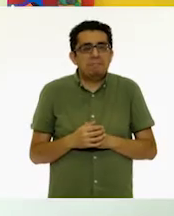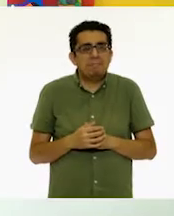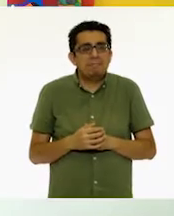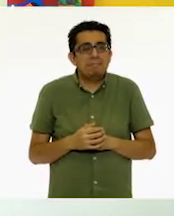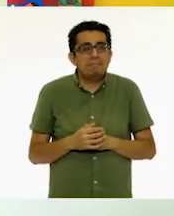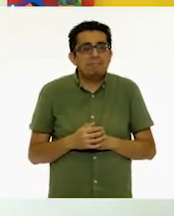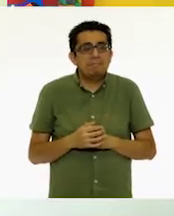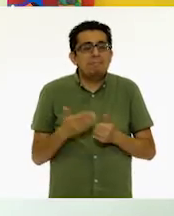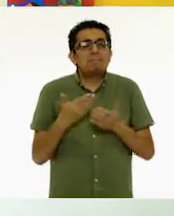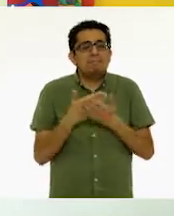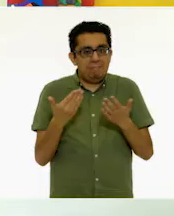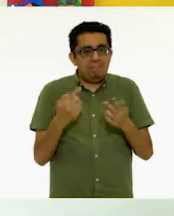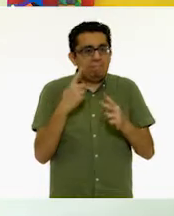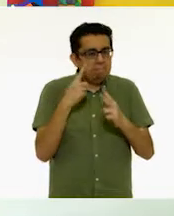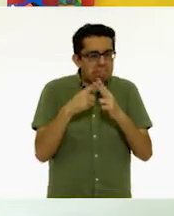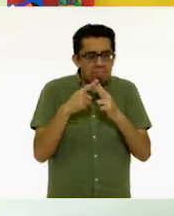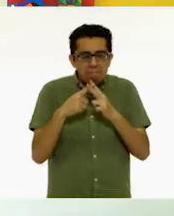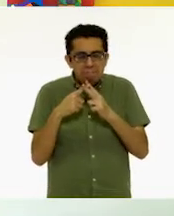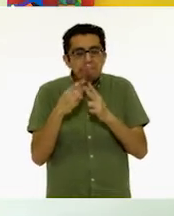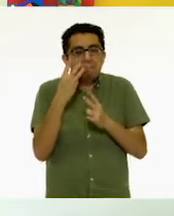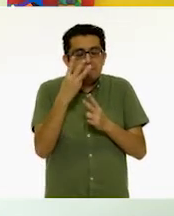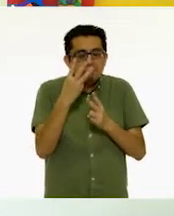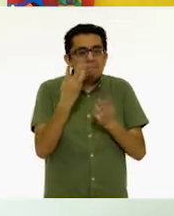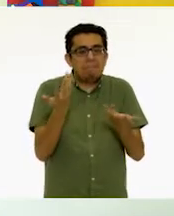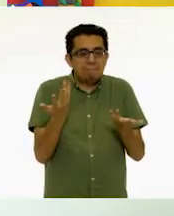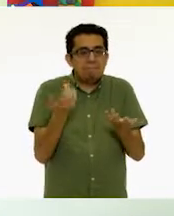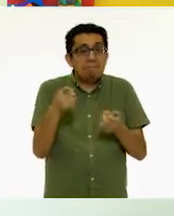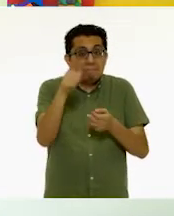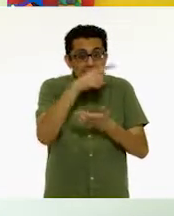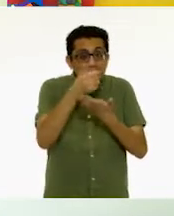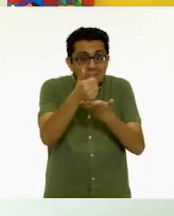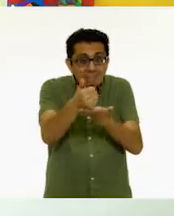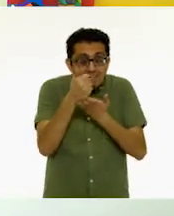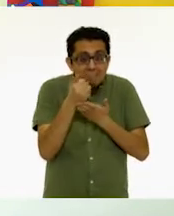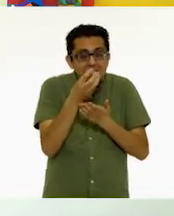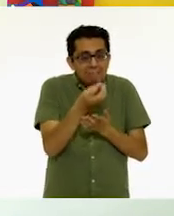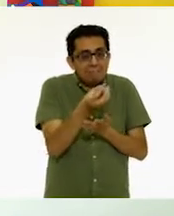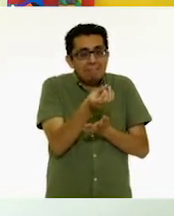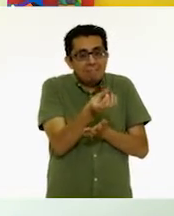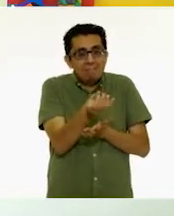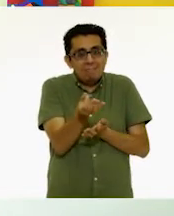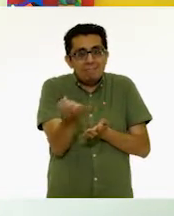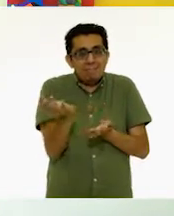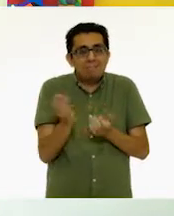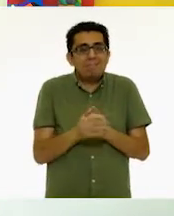A contar, a contar, a contar. Ayúdenme a contar allá en casa. Y dice...